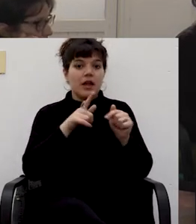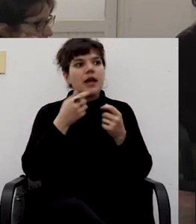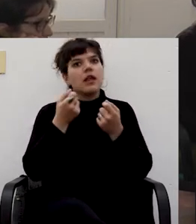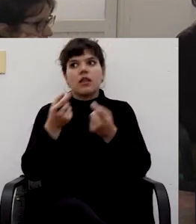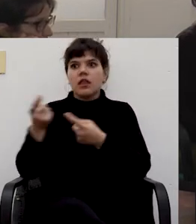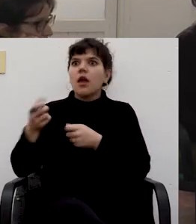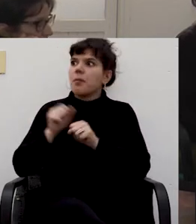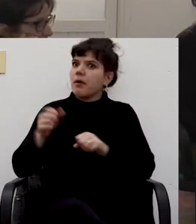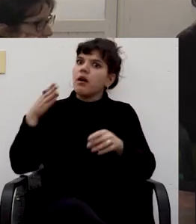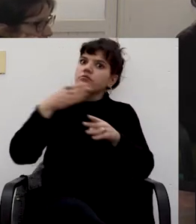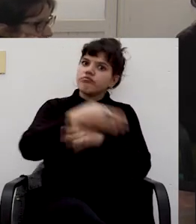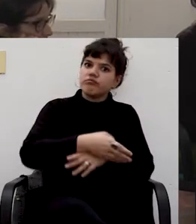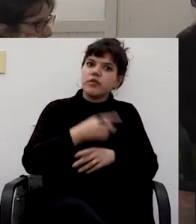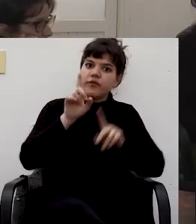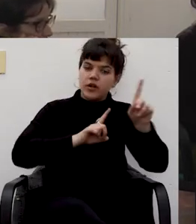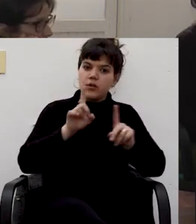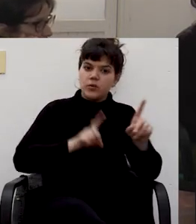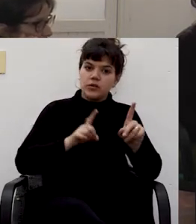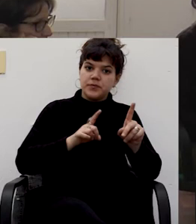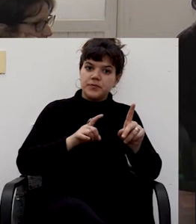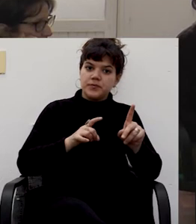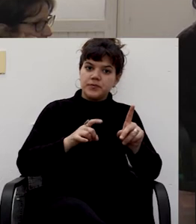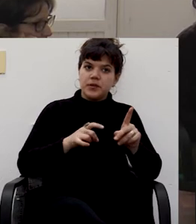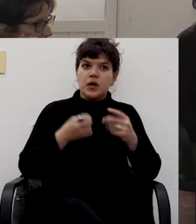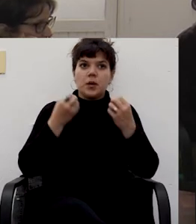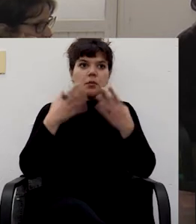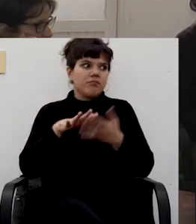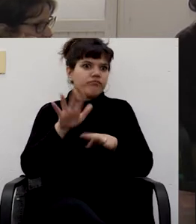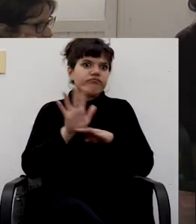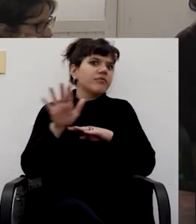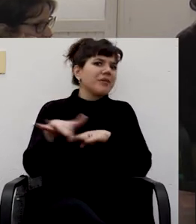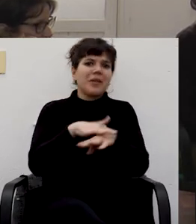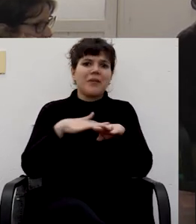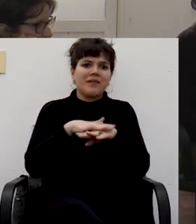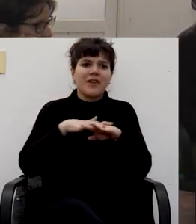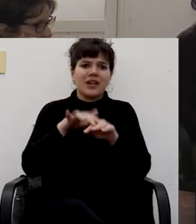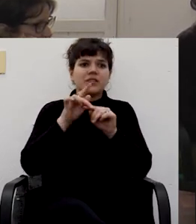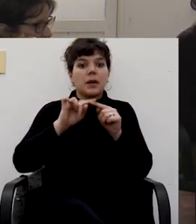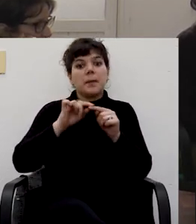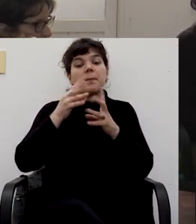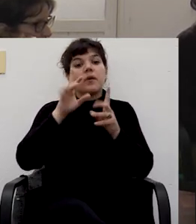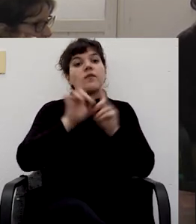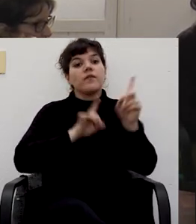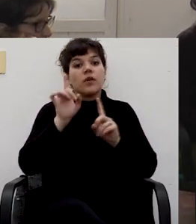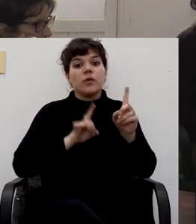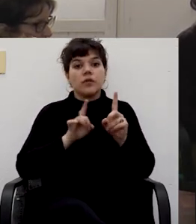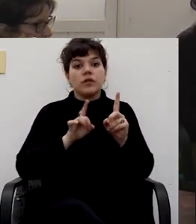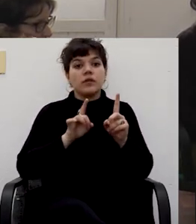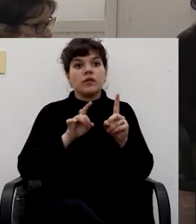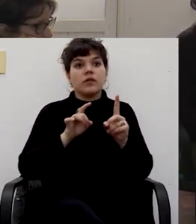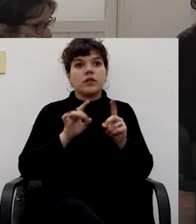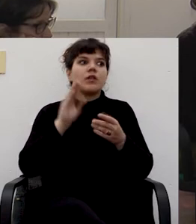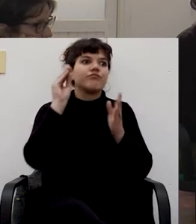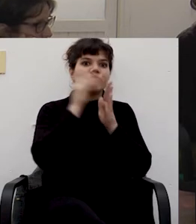posibilidad de acceso. Por algo de lo más básico, que es que en la universidad se inscriben